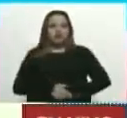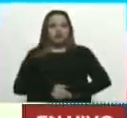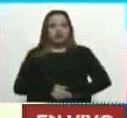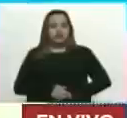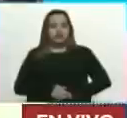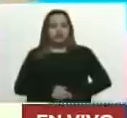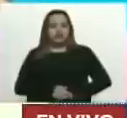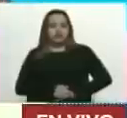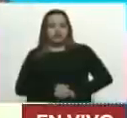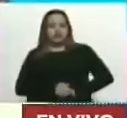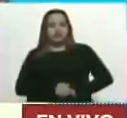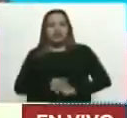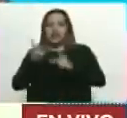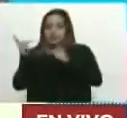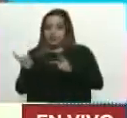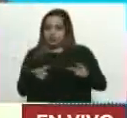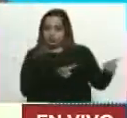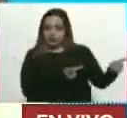e invitó pues